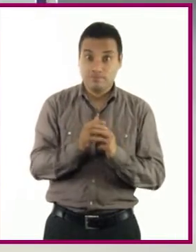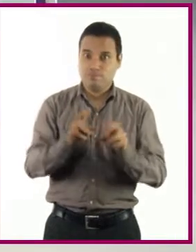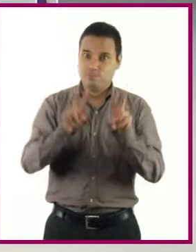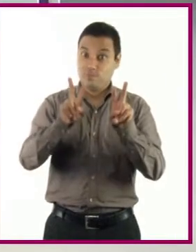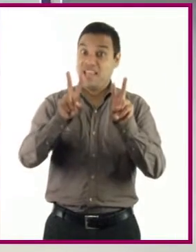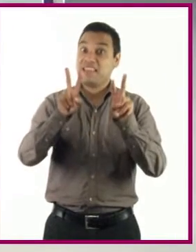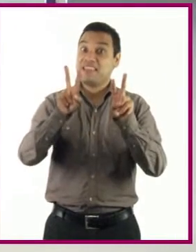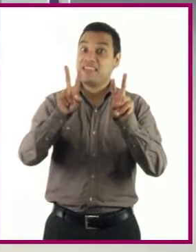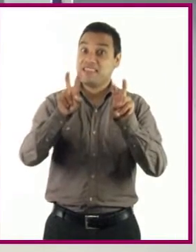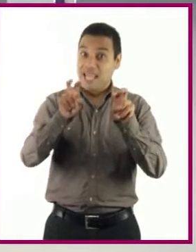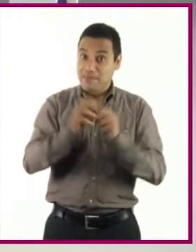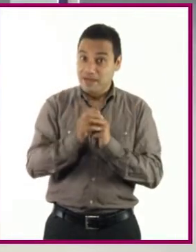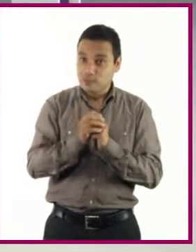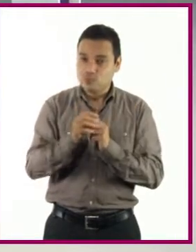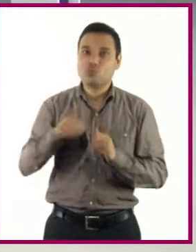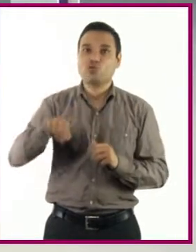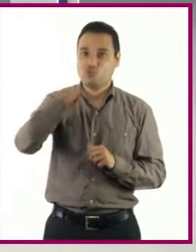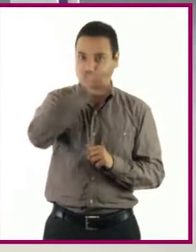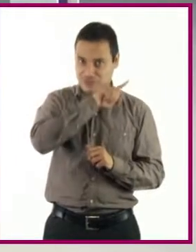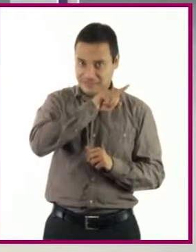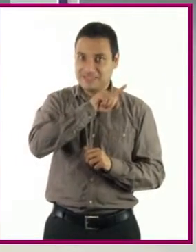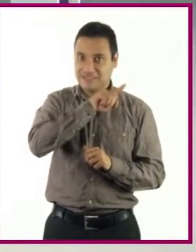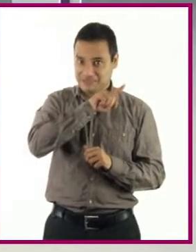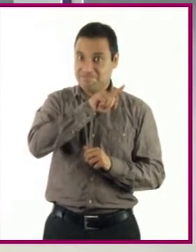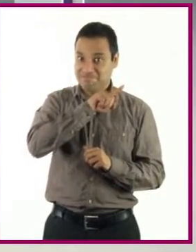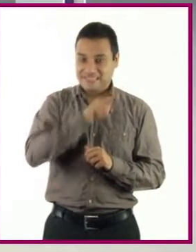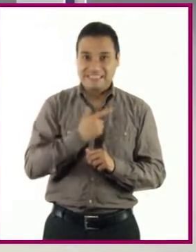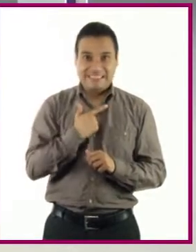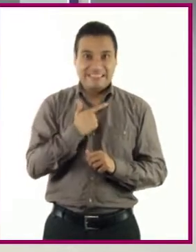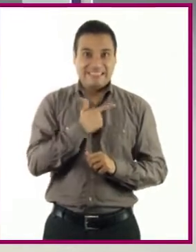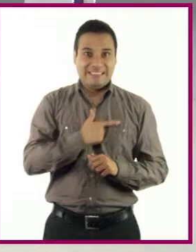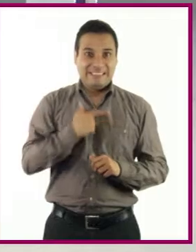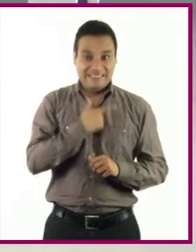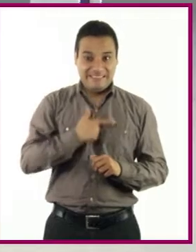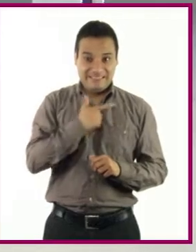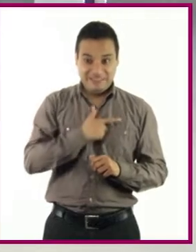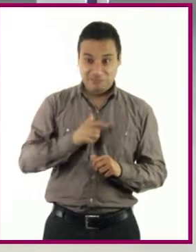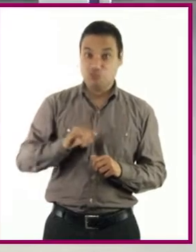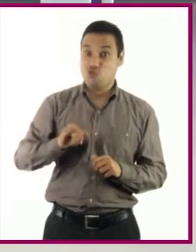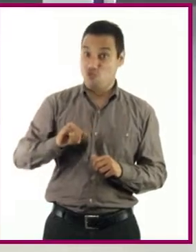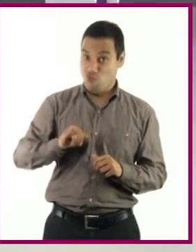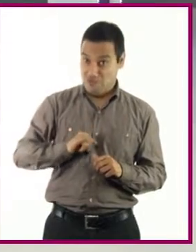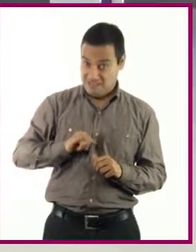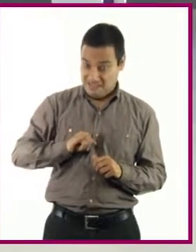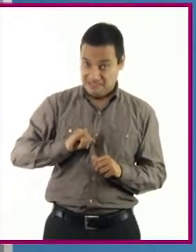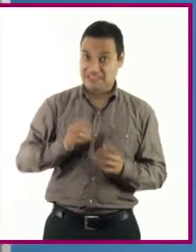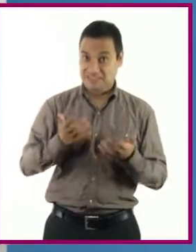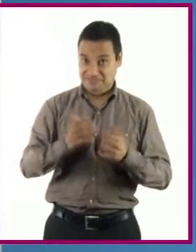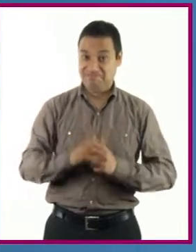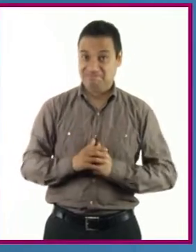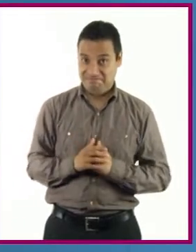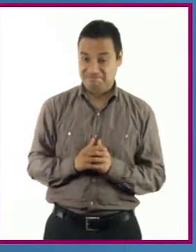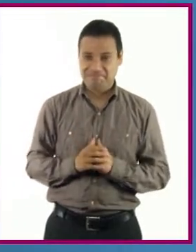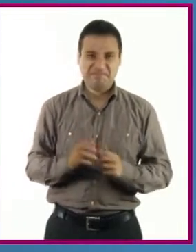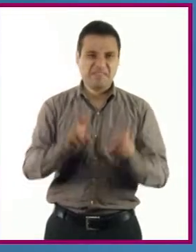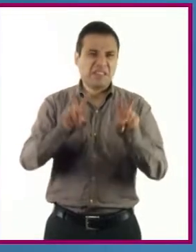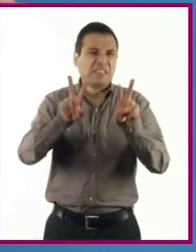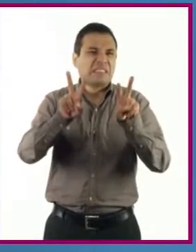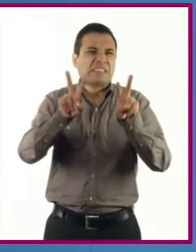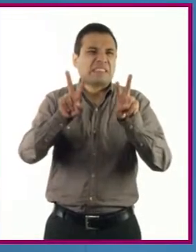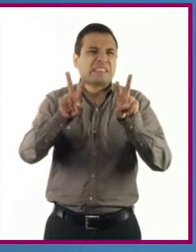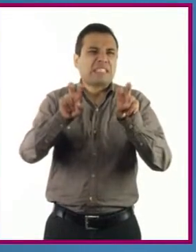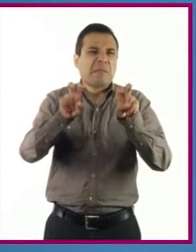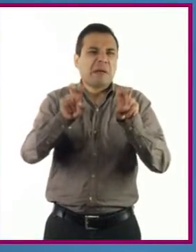que seguramente les va a interesar mucho a todos y cada uno de los jóvenes que nos siguen. Se trata